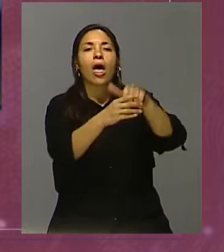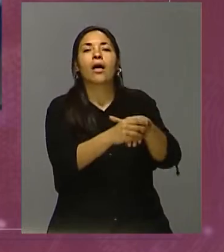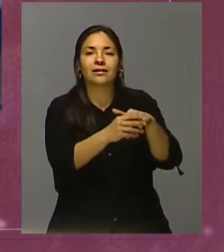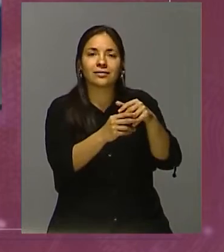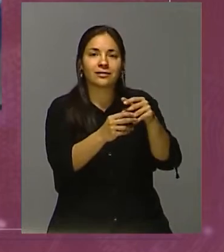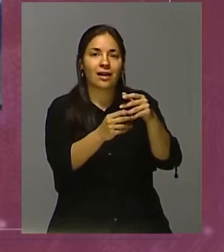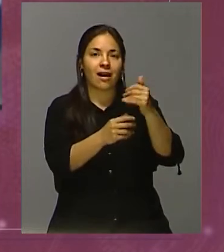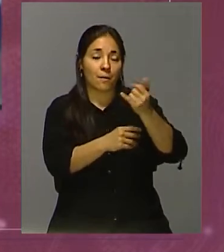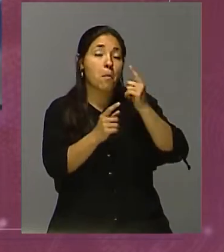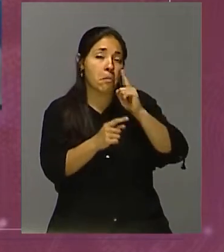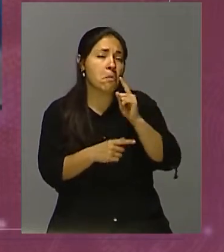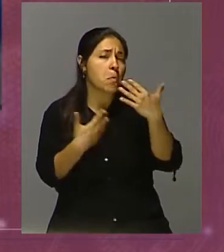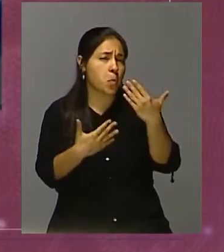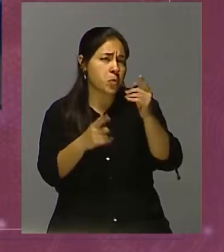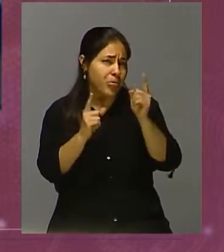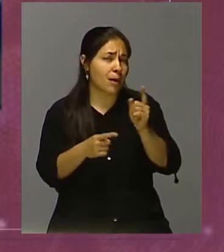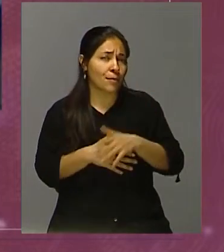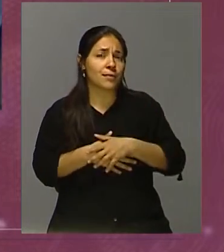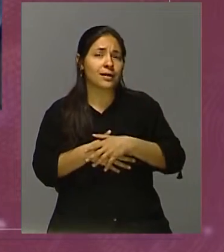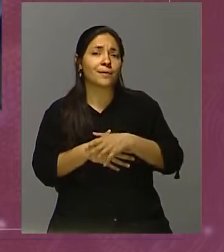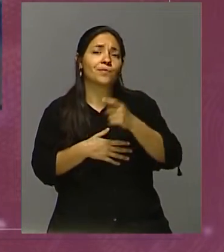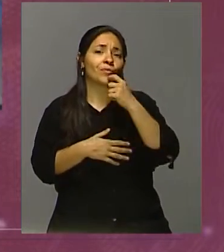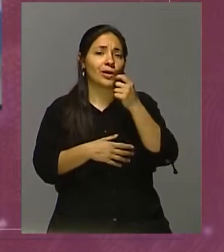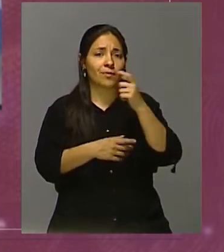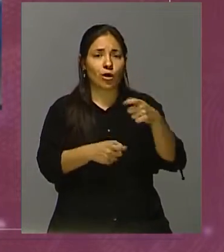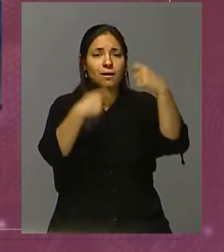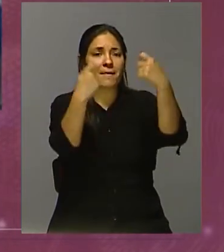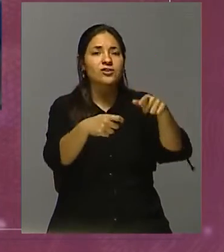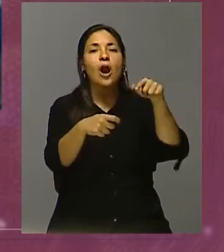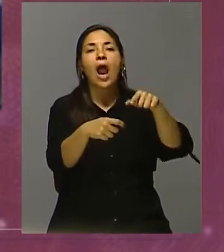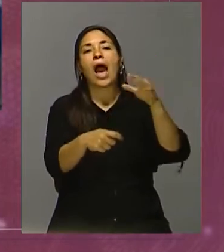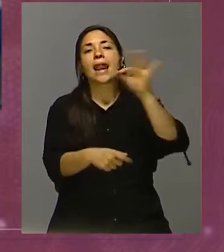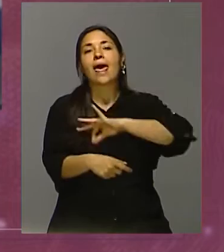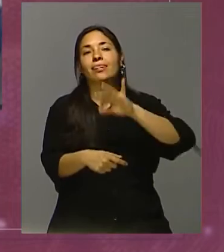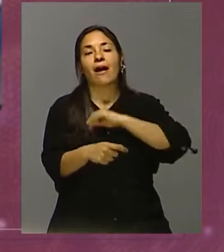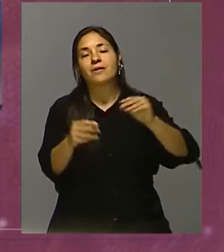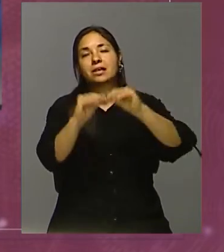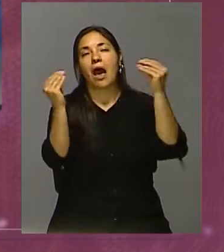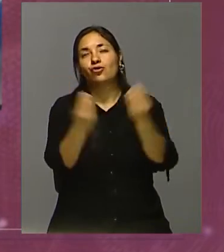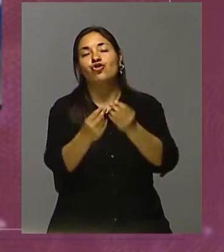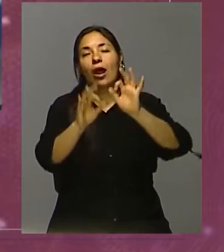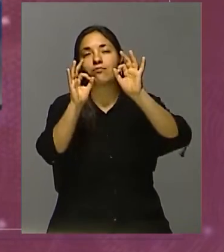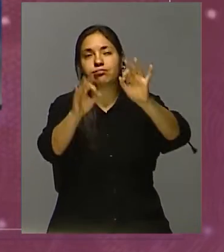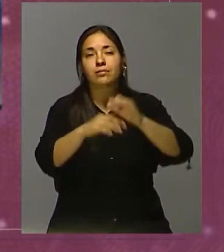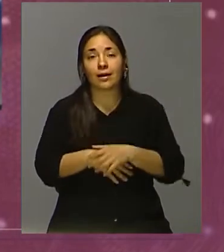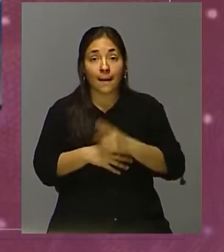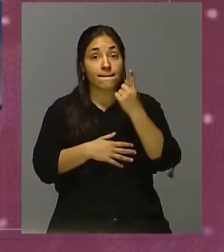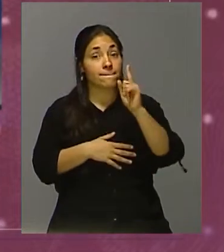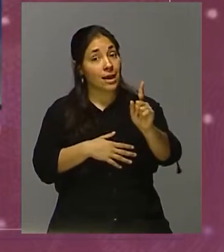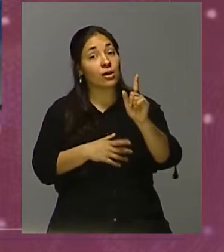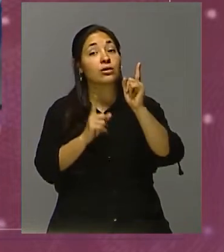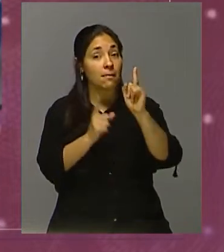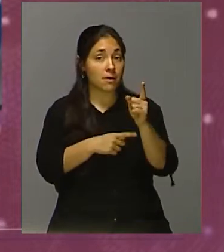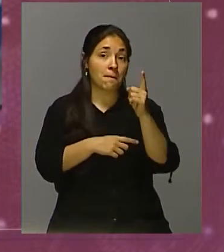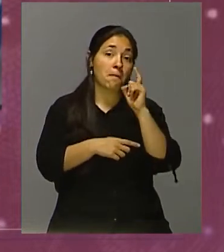Es decir, che, mira, esta inversión me promete una rentabilidad de tanto. Lo que no te está diciendo es